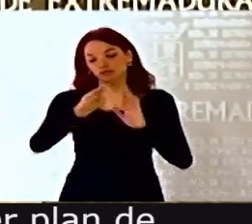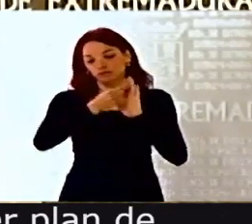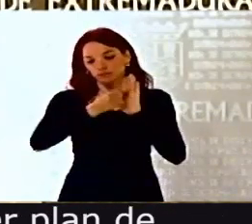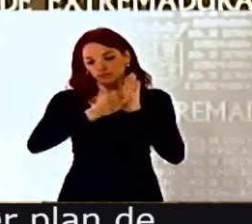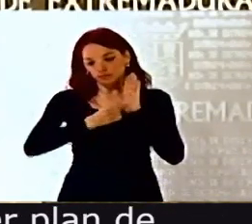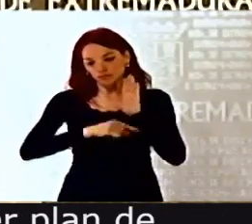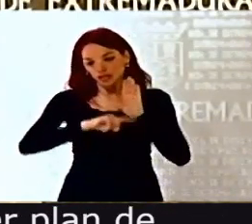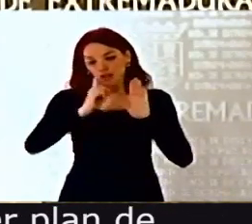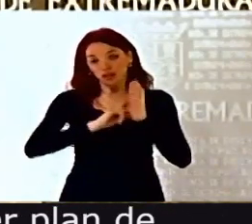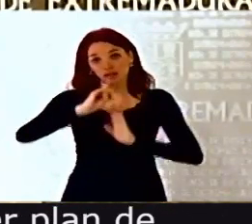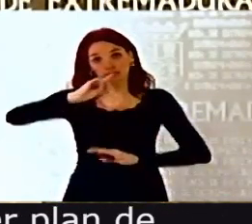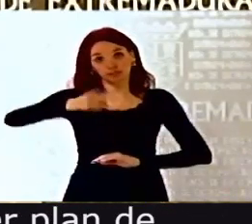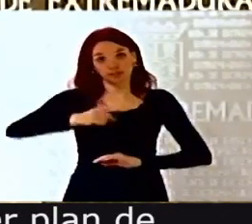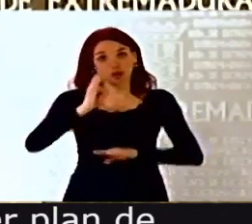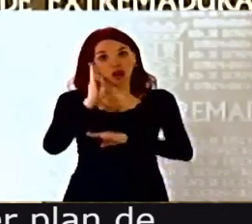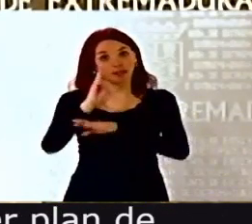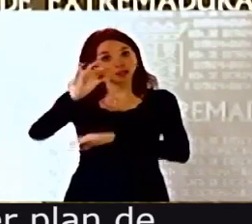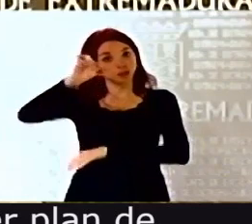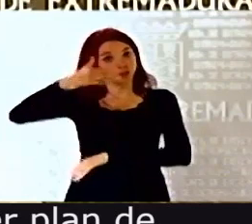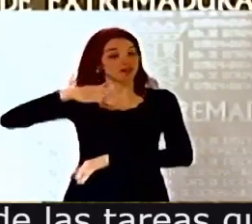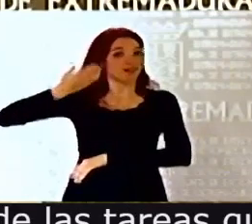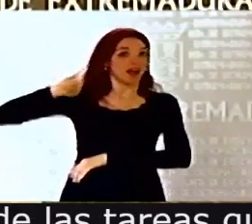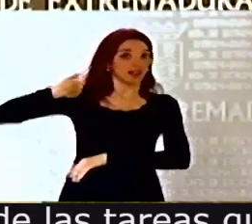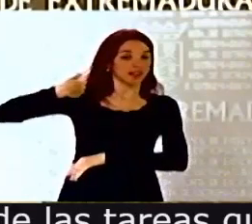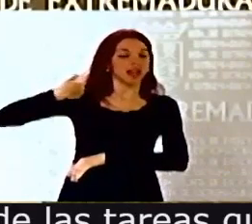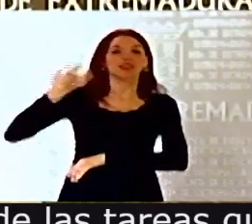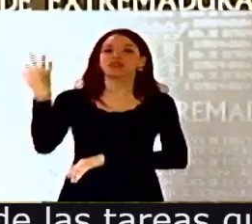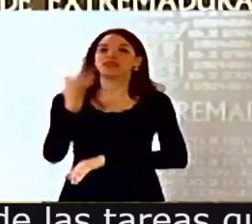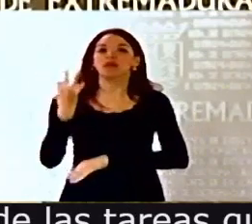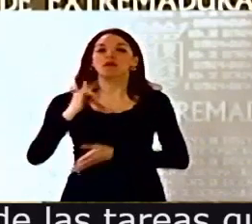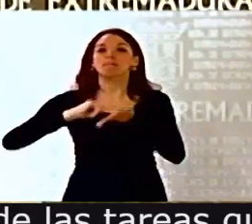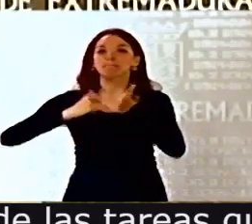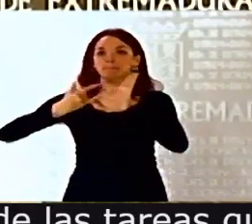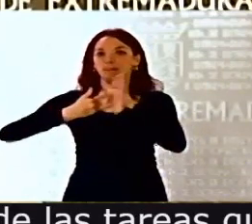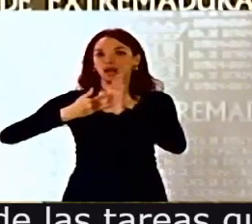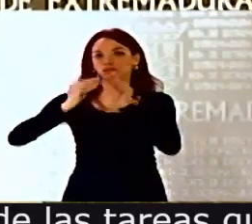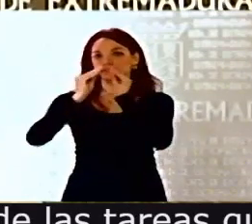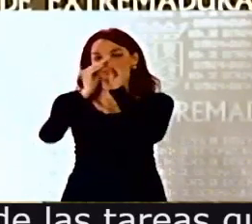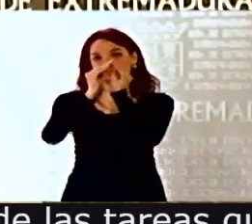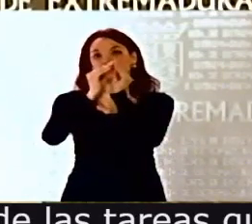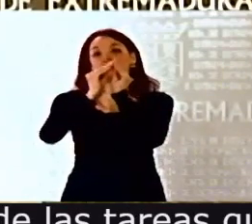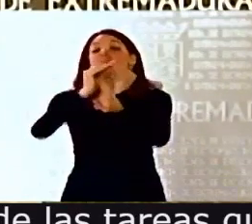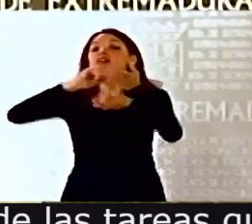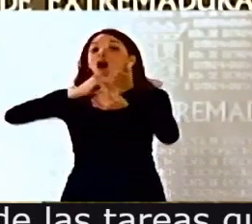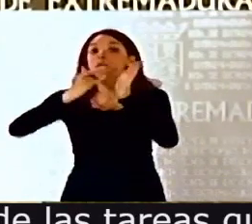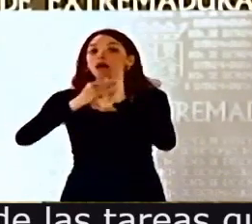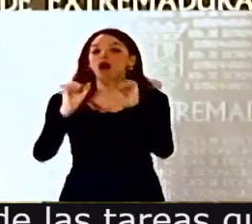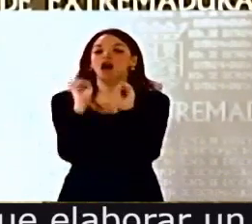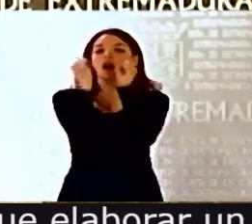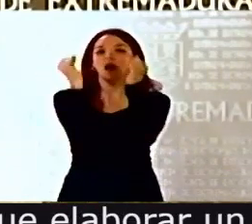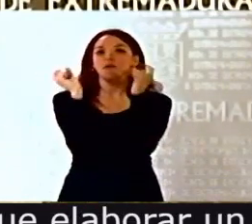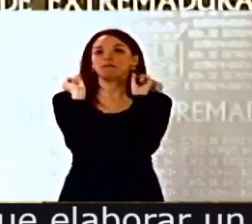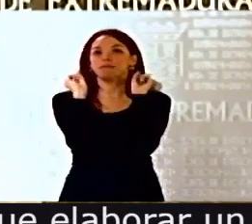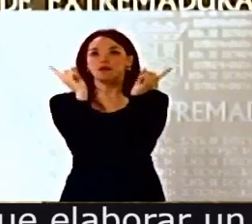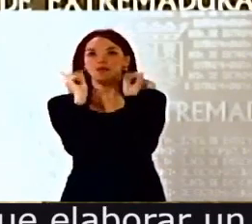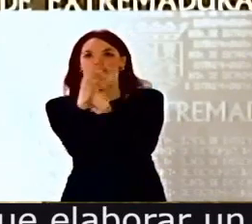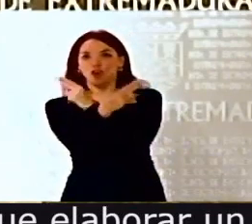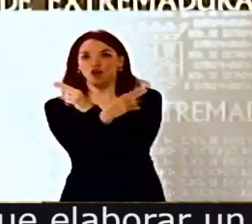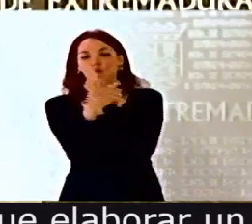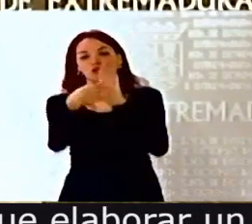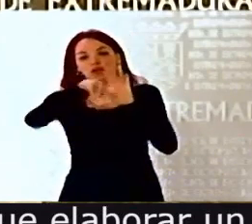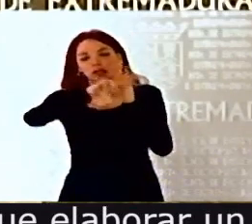ley que se aprobó en el Parlamento, hay que elaborar un plan que va a estar basado fundamentalmente en acciones de prevención que van